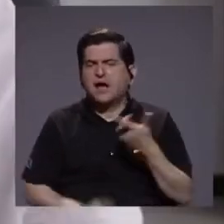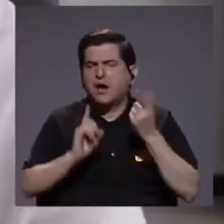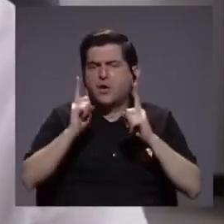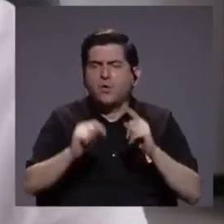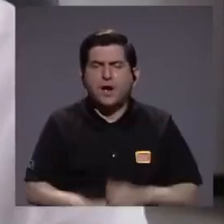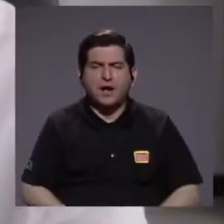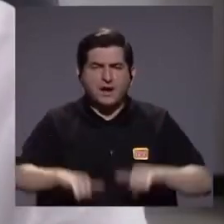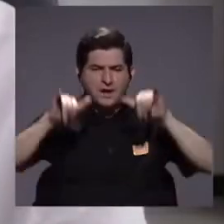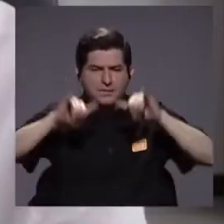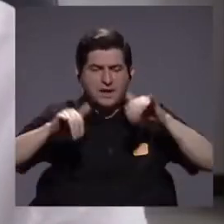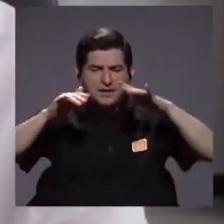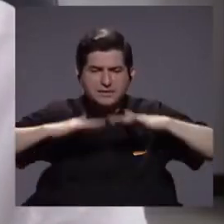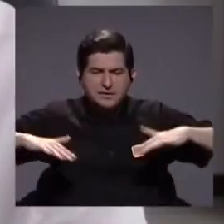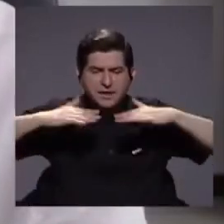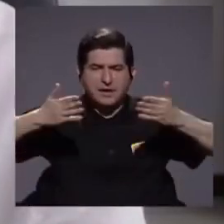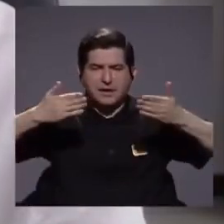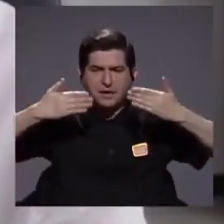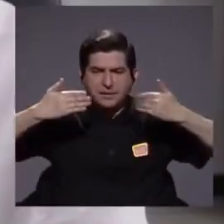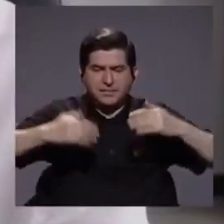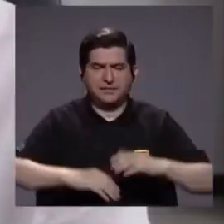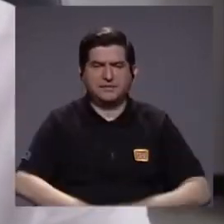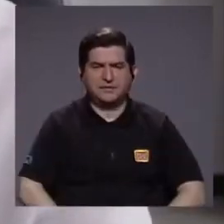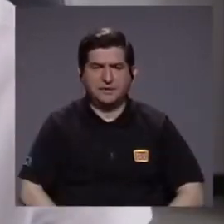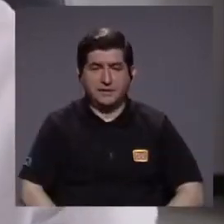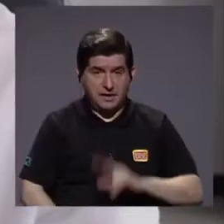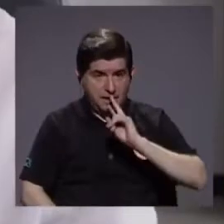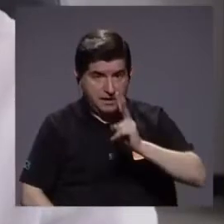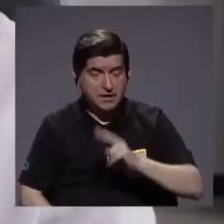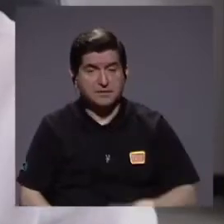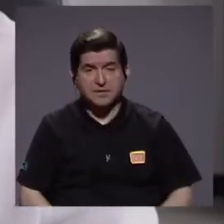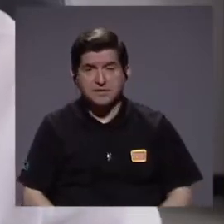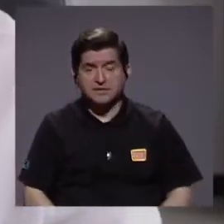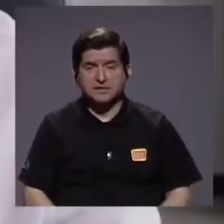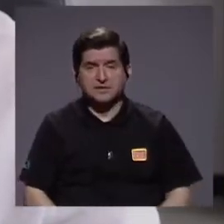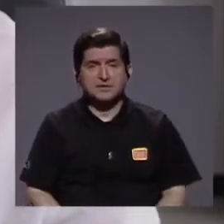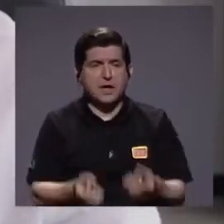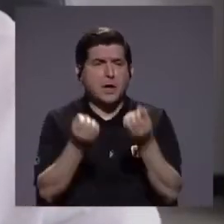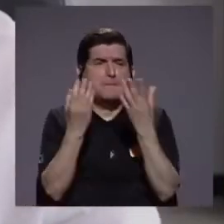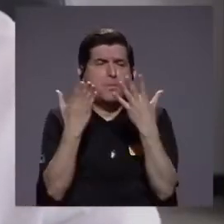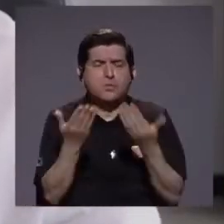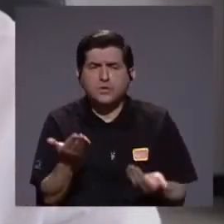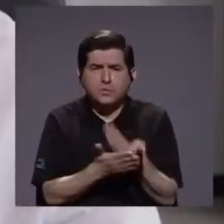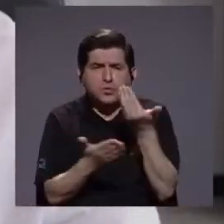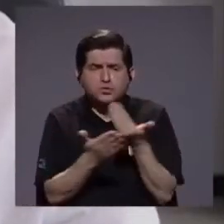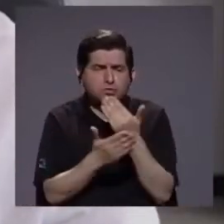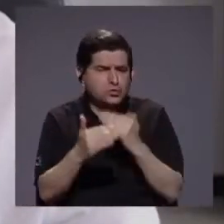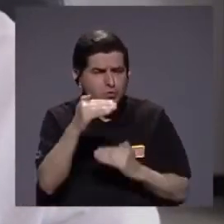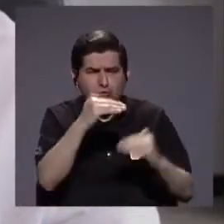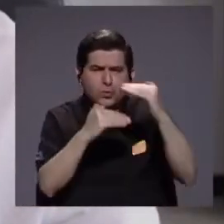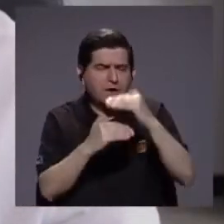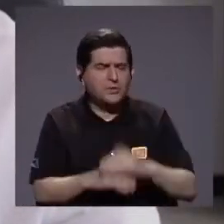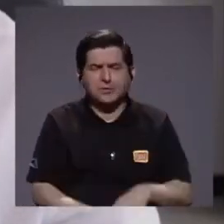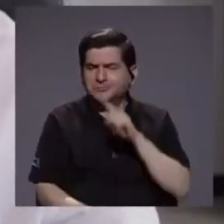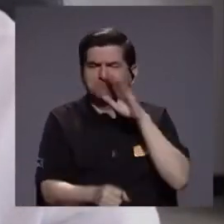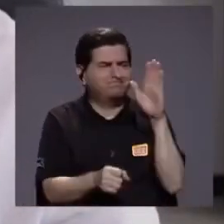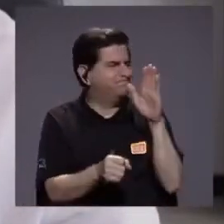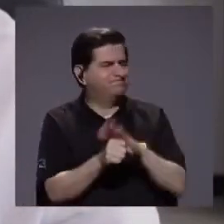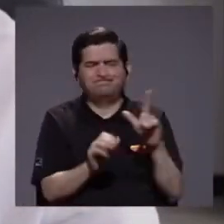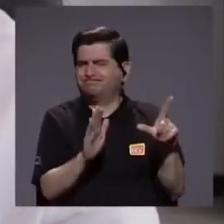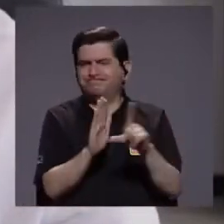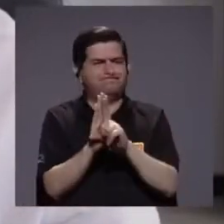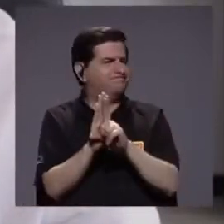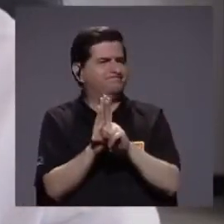a una sostenibilidad ambiental. Porque es cierto, hay muchas edificaciones nuevas que están faltando a la